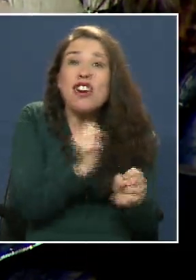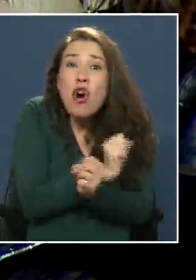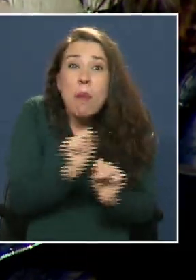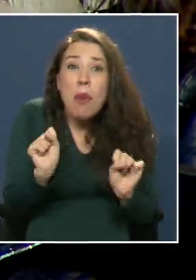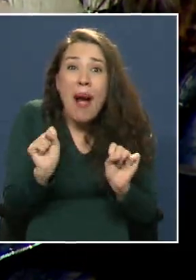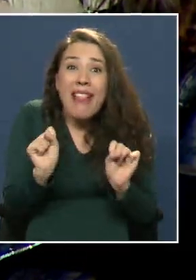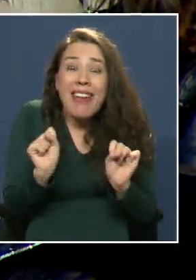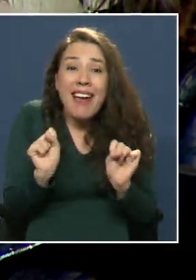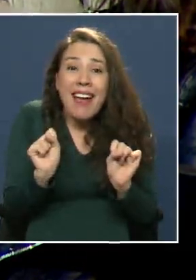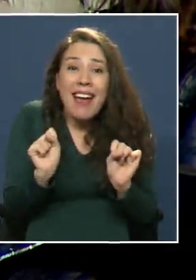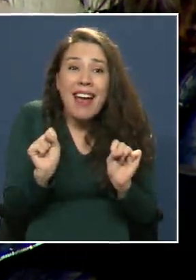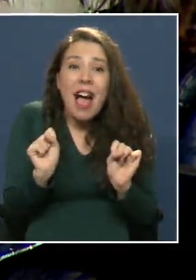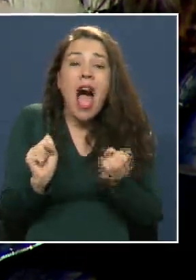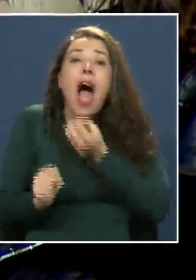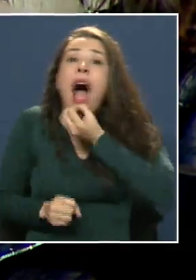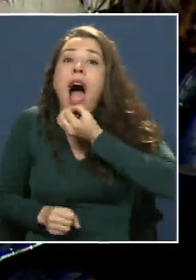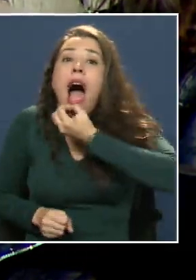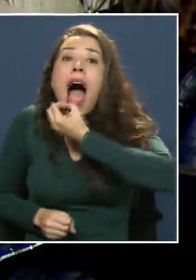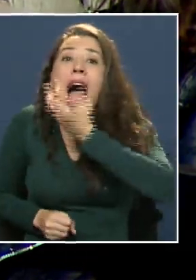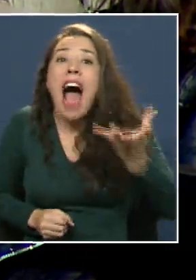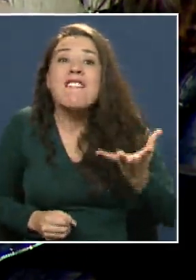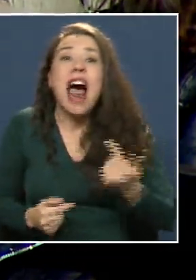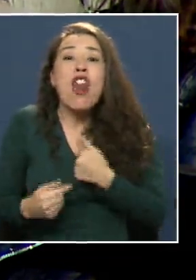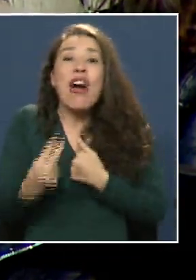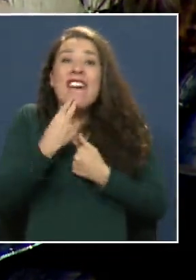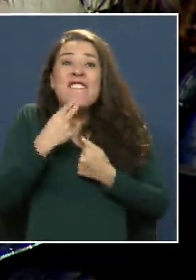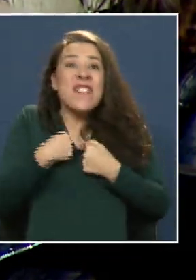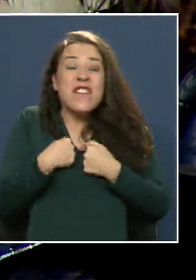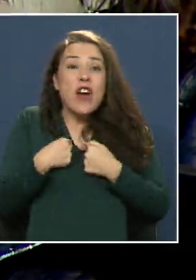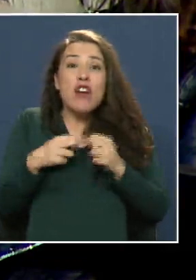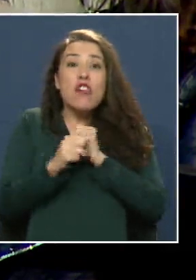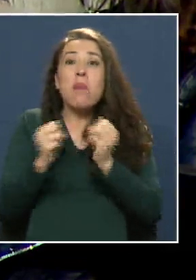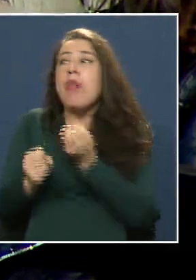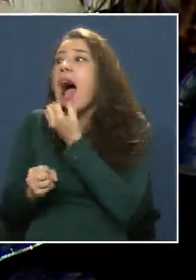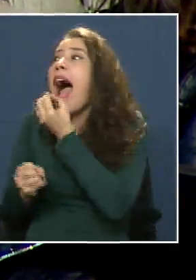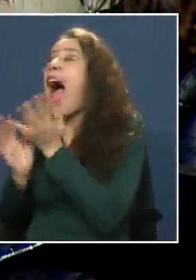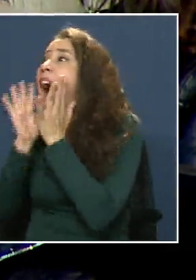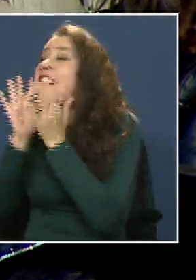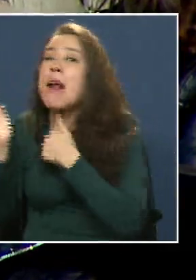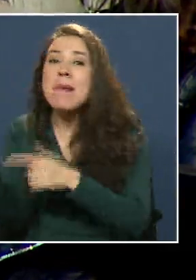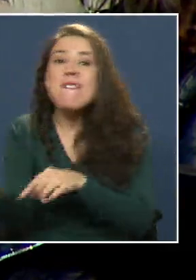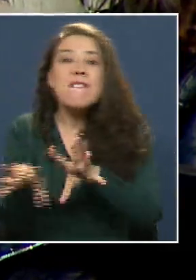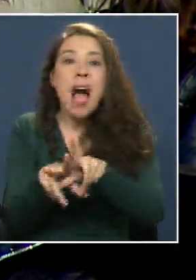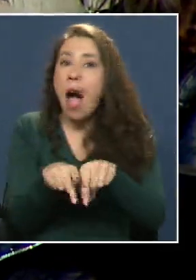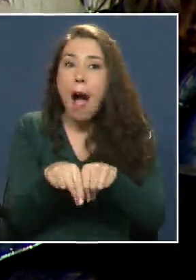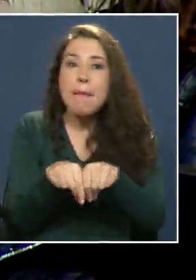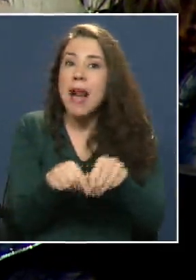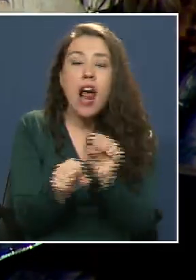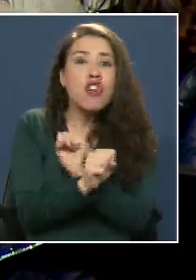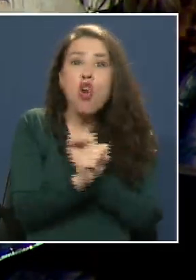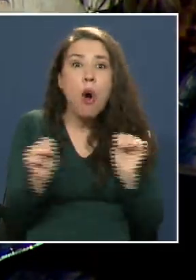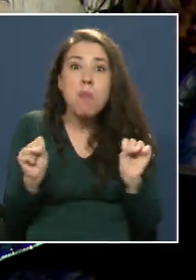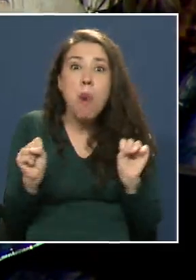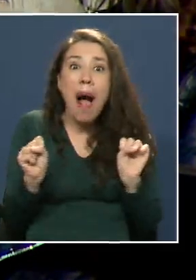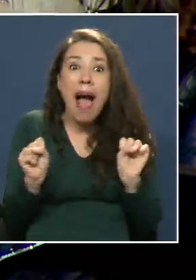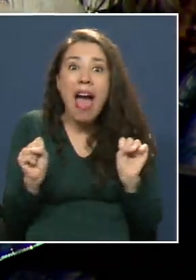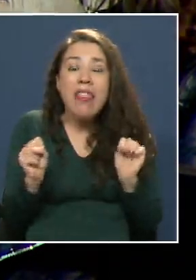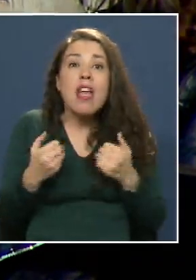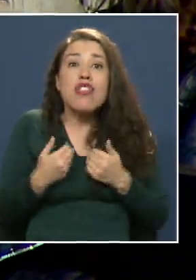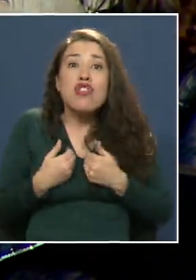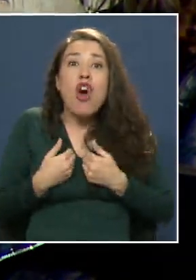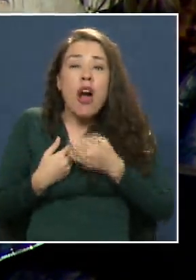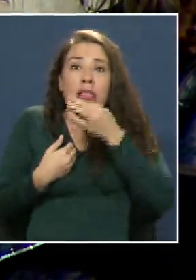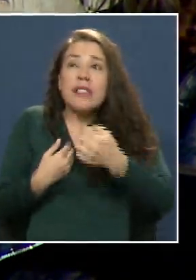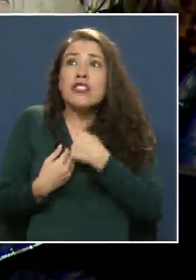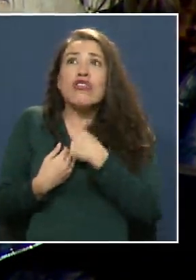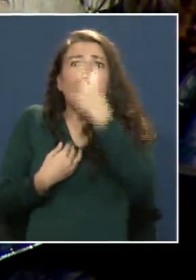podido verbalizar lo que le ocurrió, ni aún con sus familiares más cercanos, porque no ha podido ni siquiera